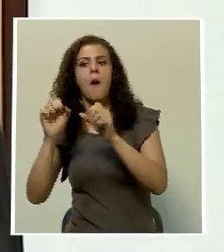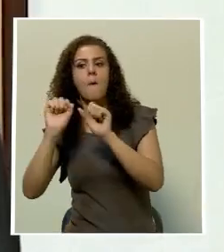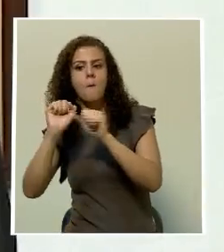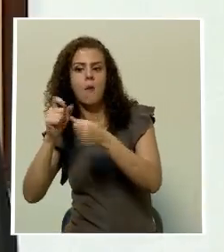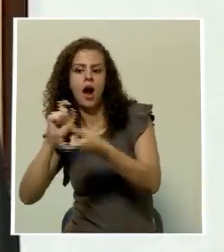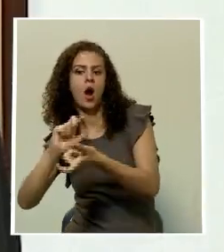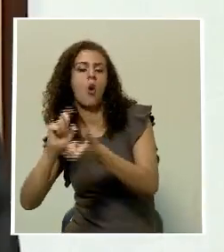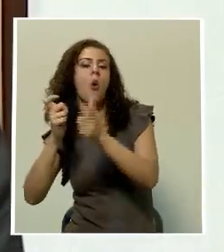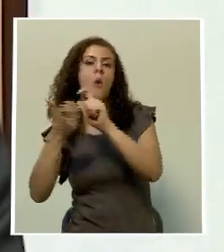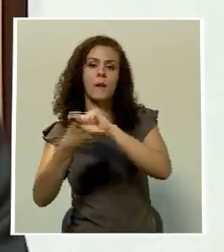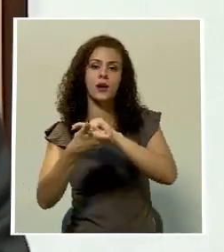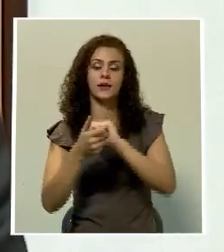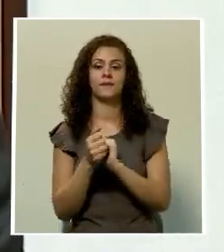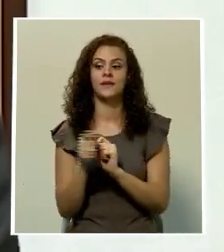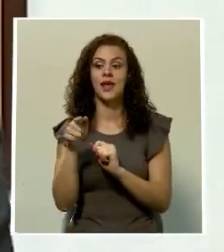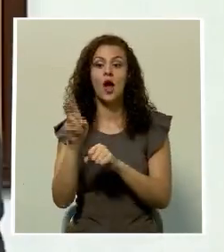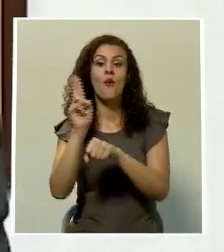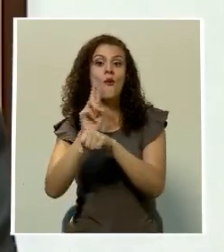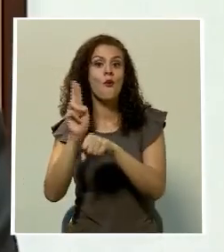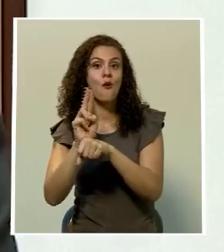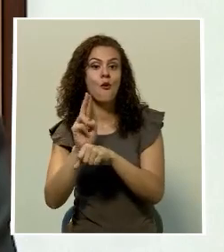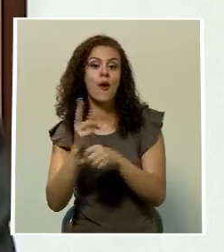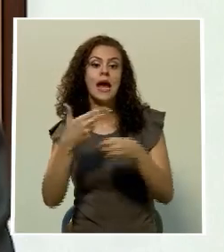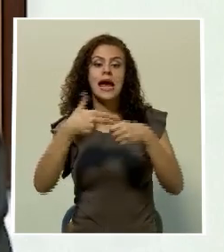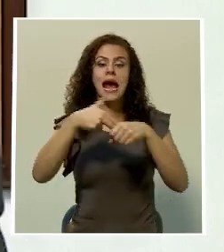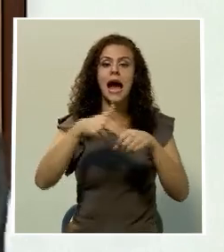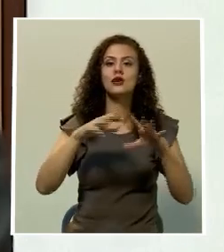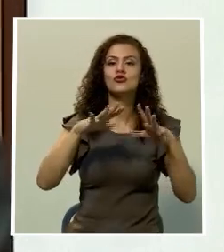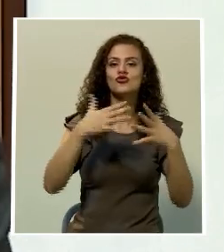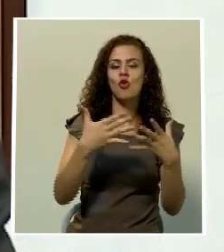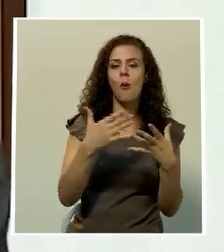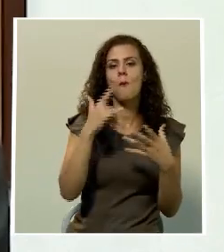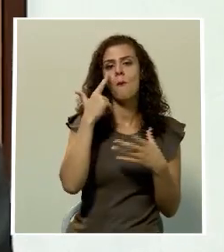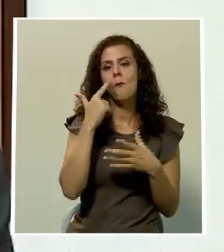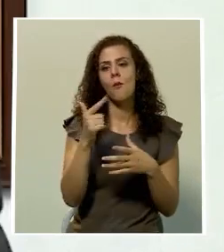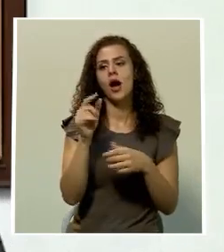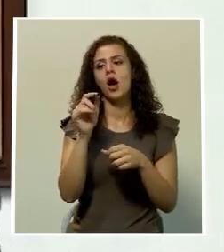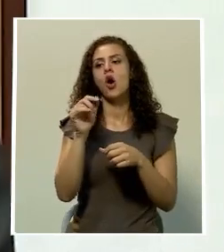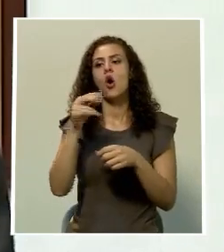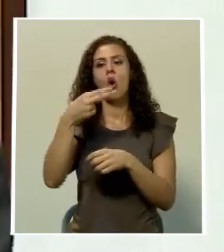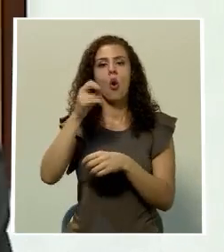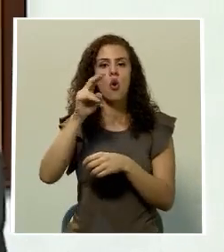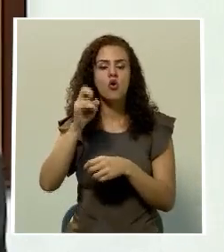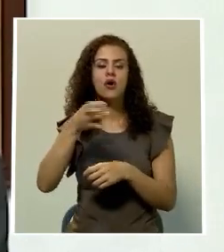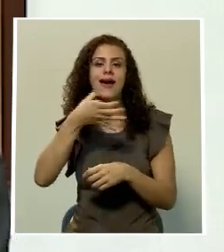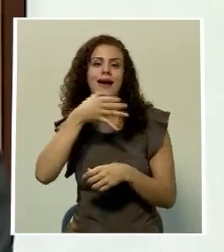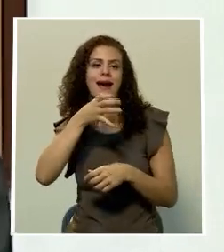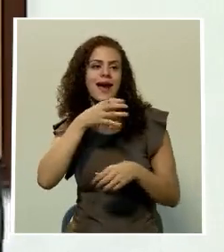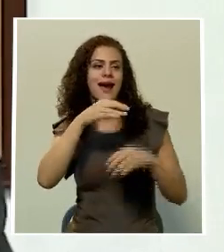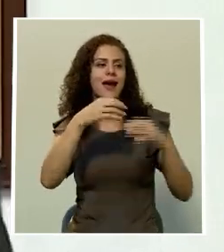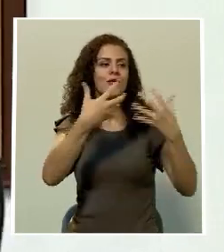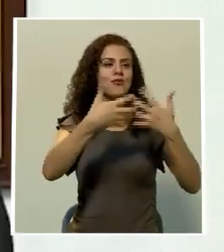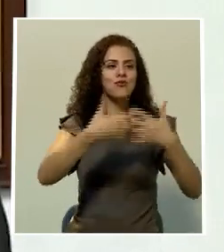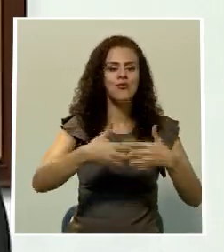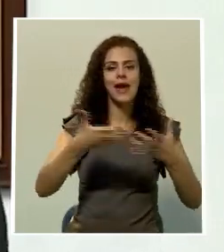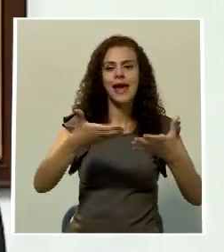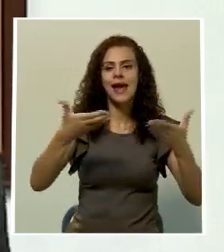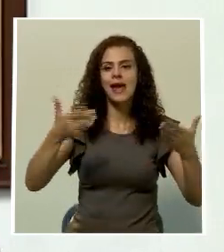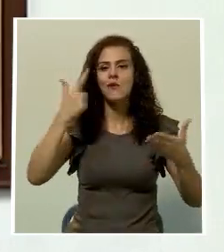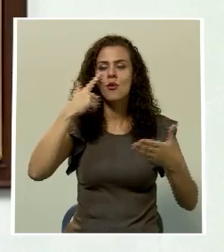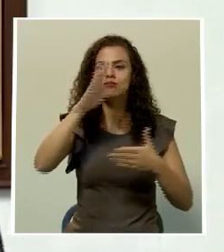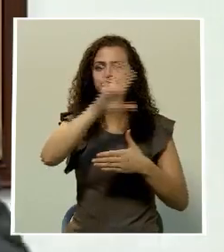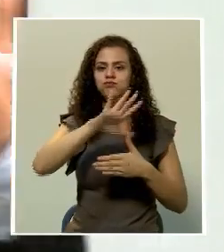se reconvierta utilizando el gas como el combustible para sus hornos, sus calderas, etcétera, equipos